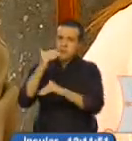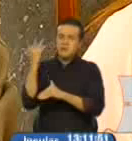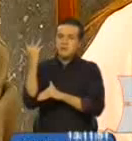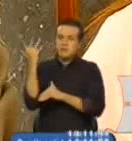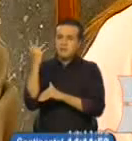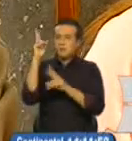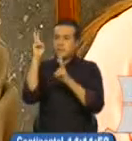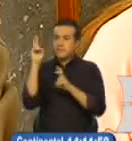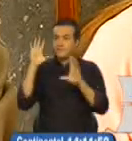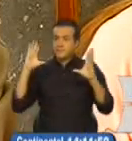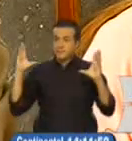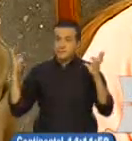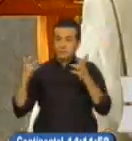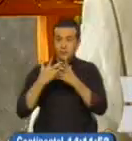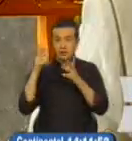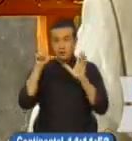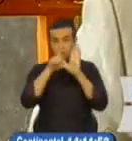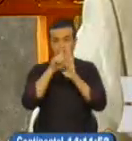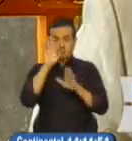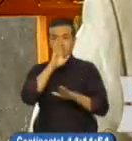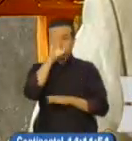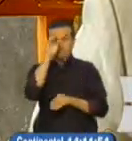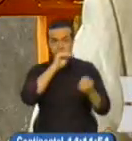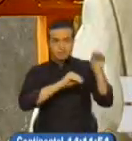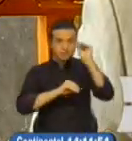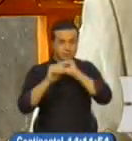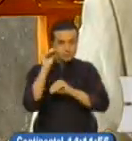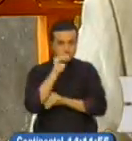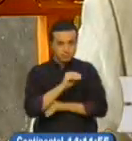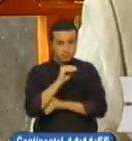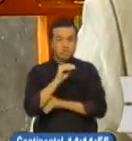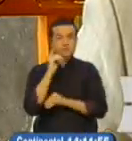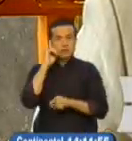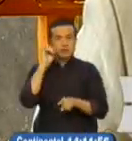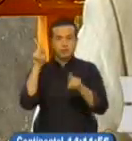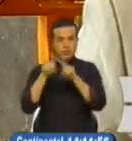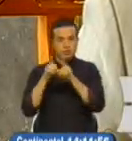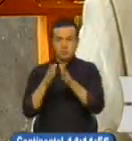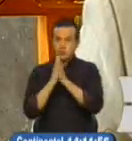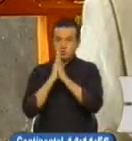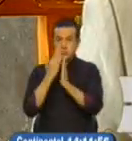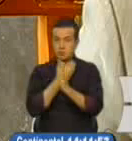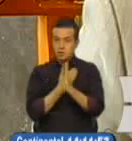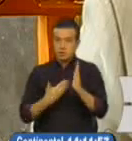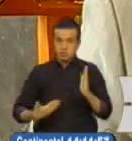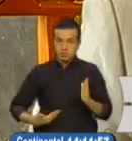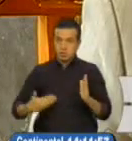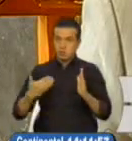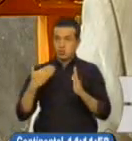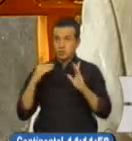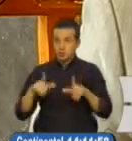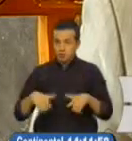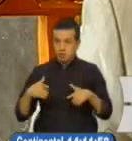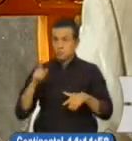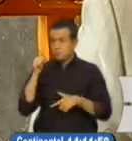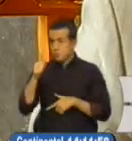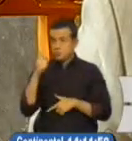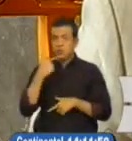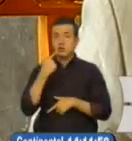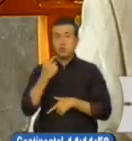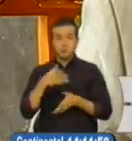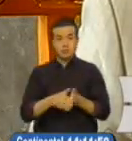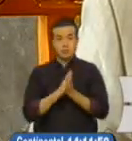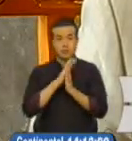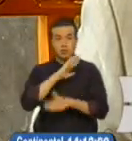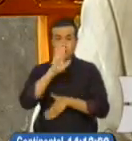construcción colectiva de las leyes. Estamos coincidiendo con el pedido del señor presidente de la República, Lenín Moreno,